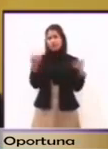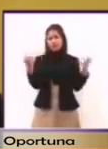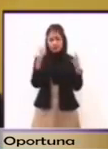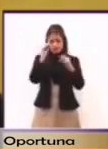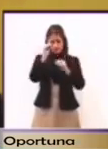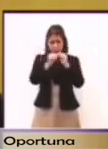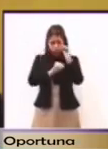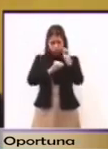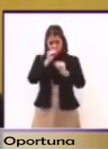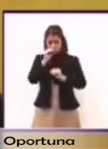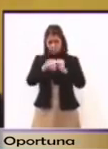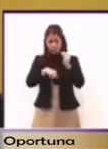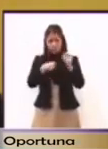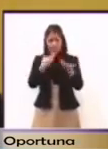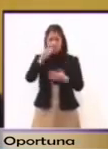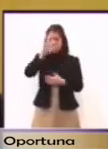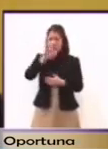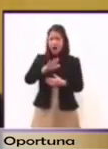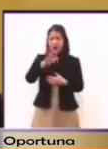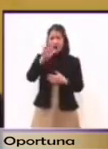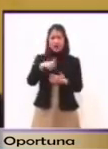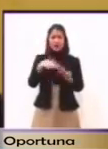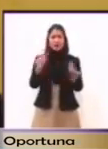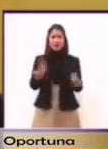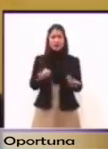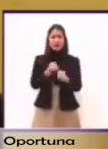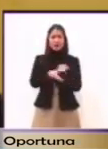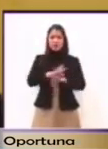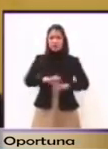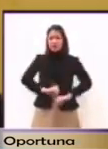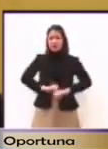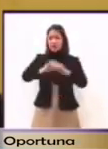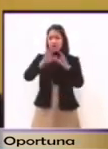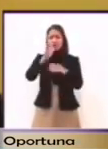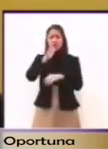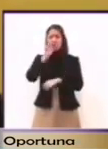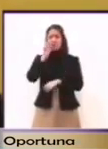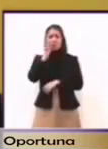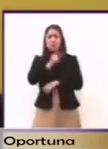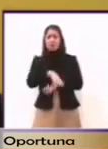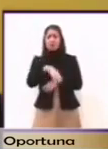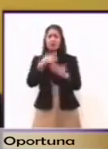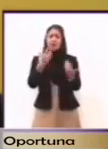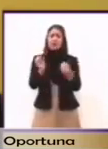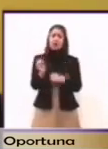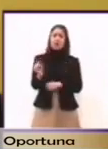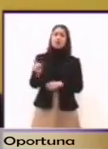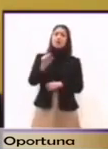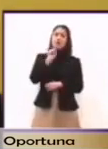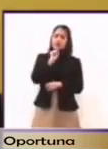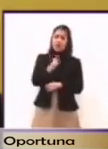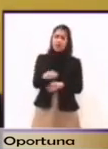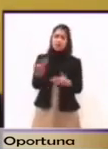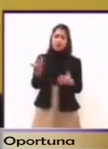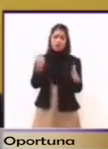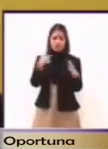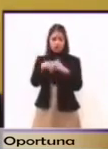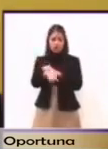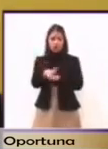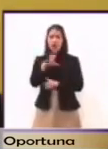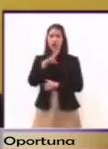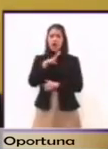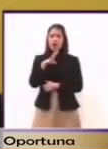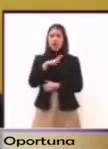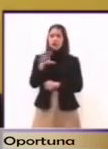aire, que no tiene transparencia, que está señalado y tachado por la corrupción, por